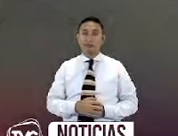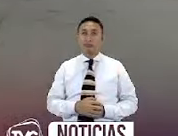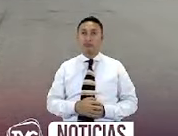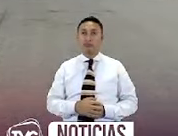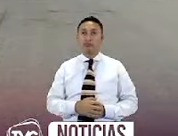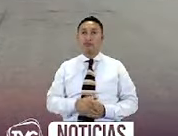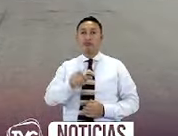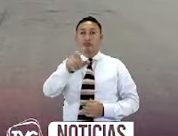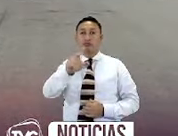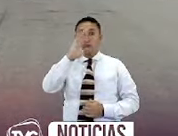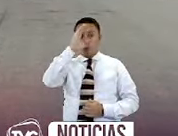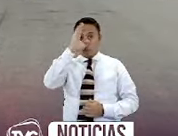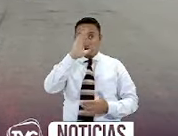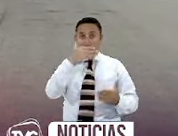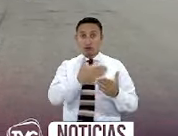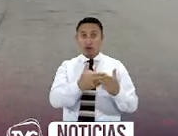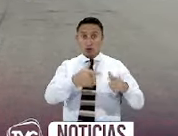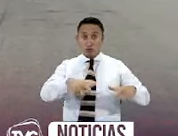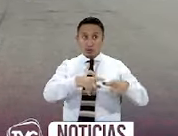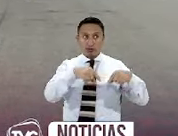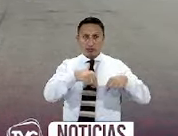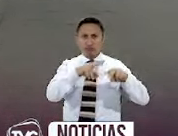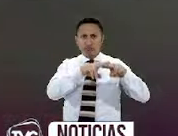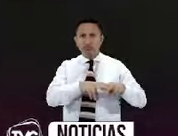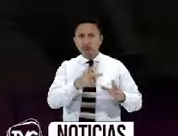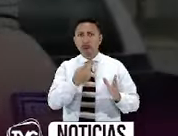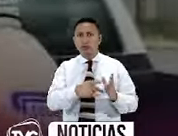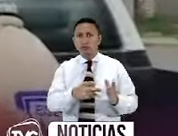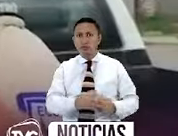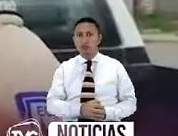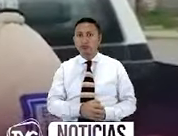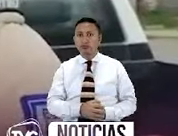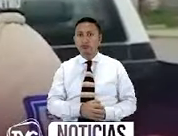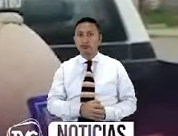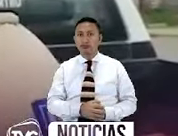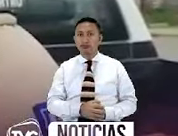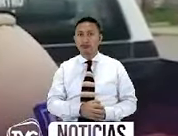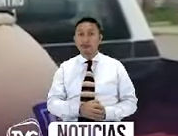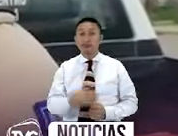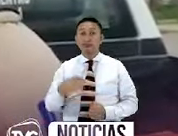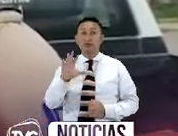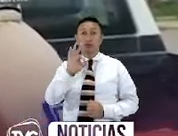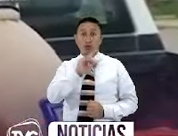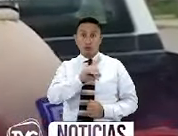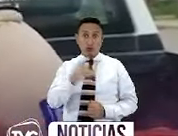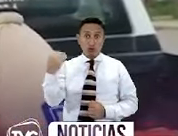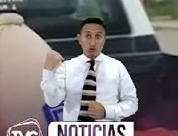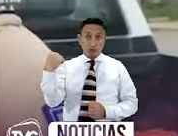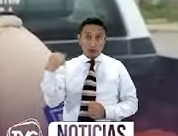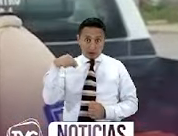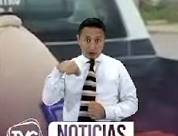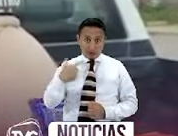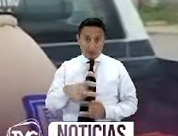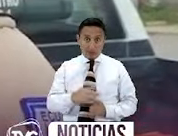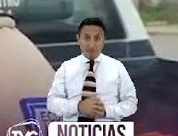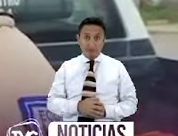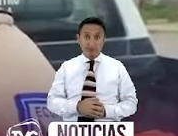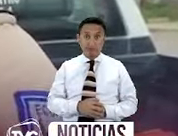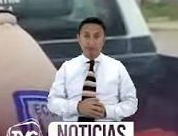policiales llegaron al poco tiempo para verificar el hecho. Fuimos alertados por el ECU 911, se realizó